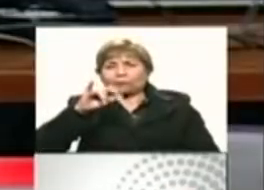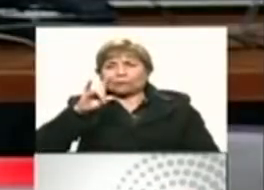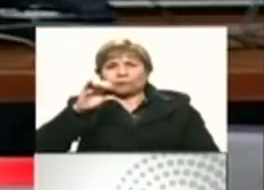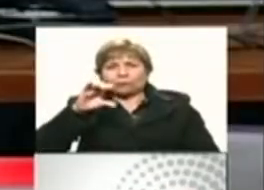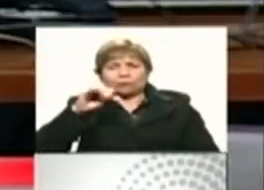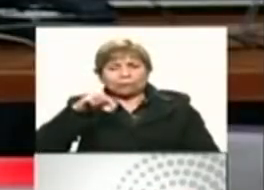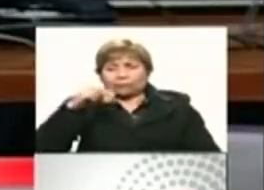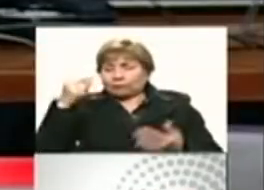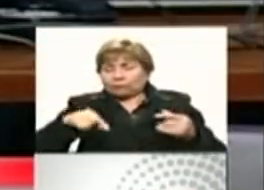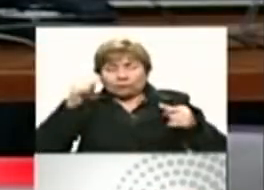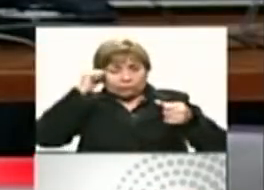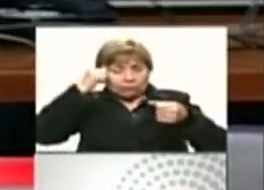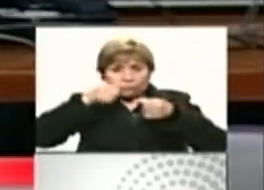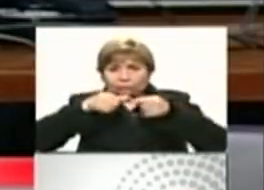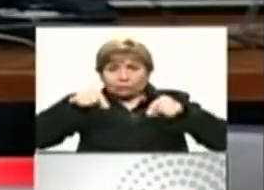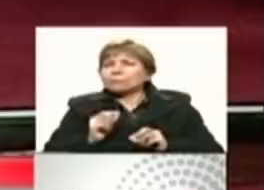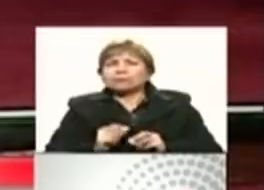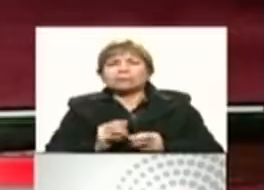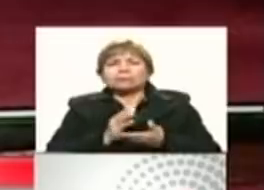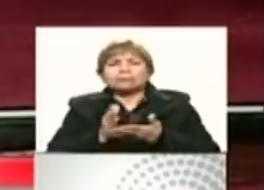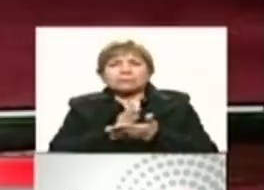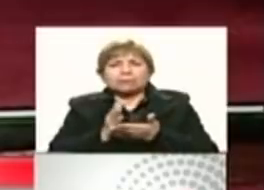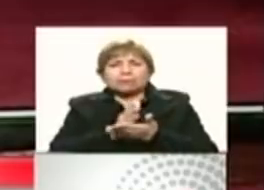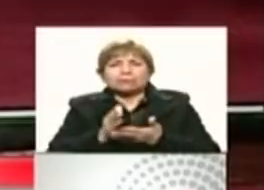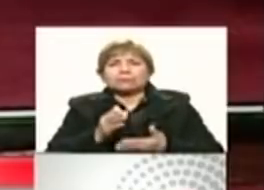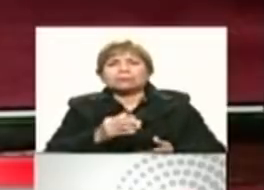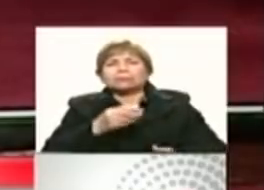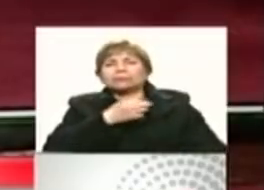vez puede votar? Puede, nada lo impide.